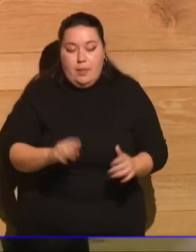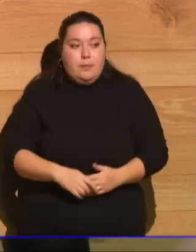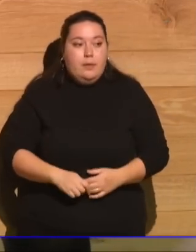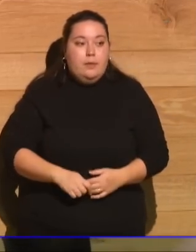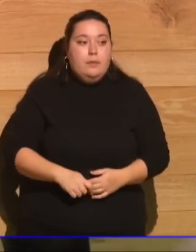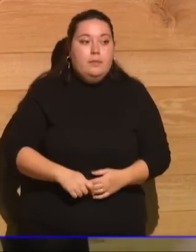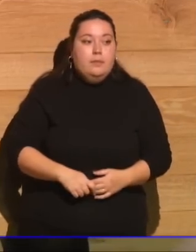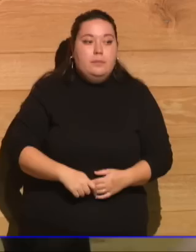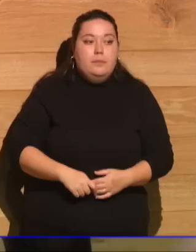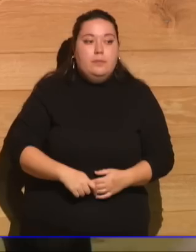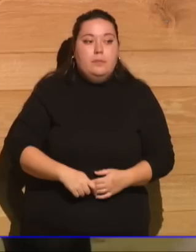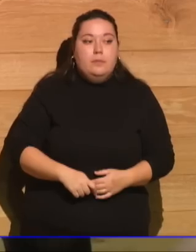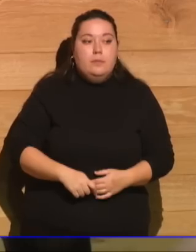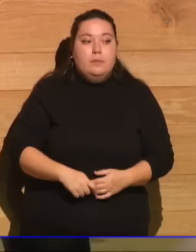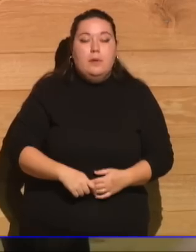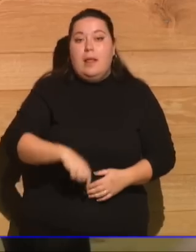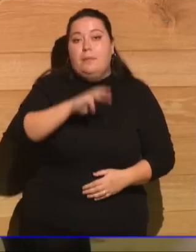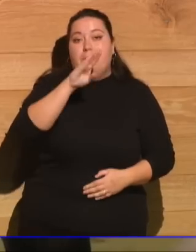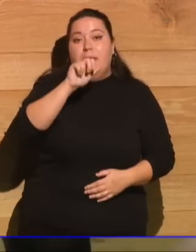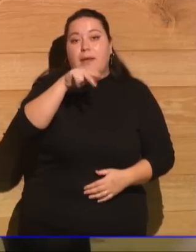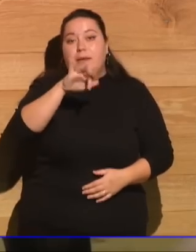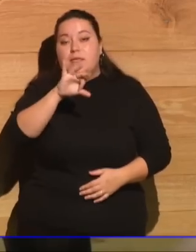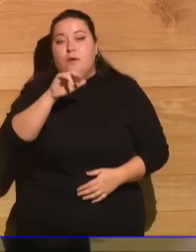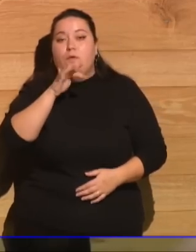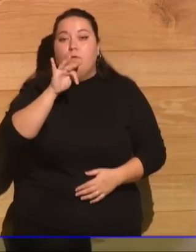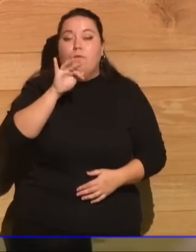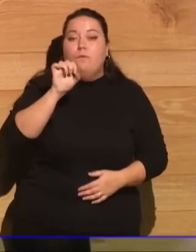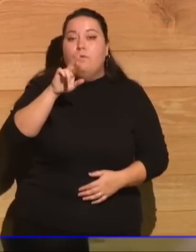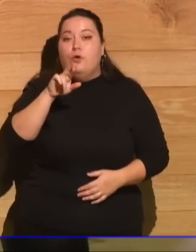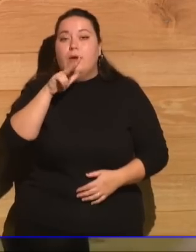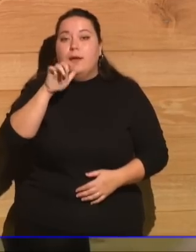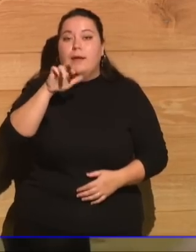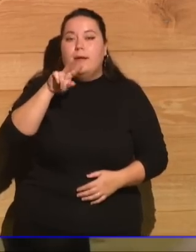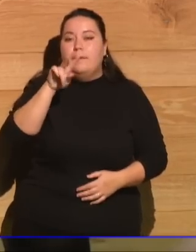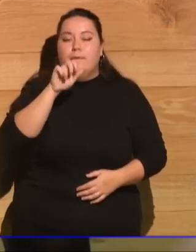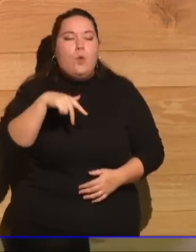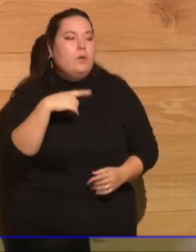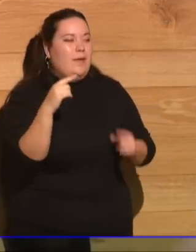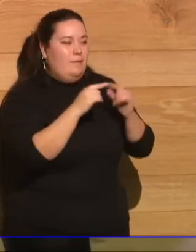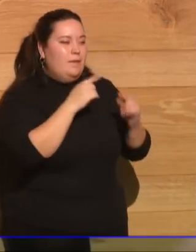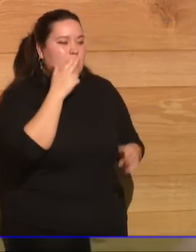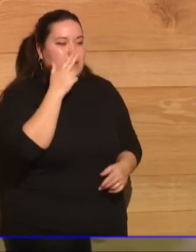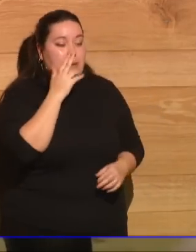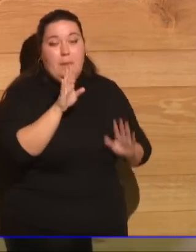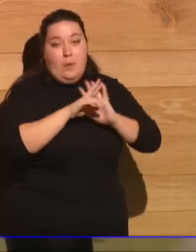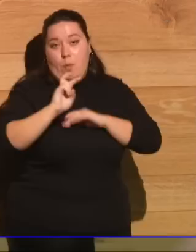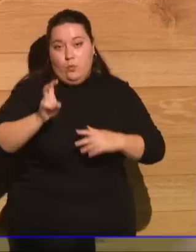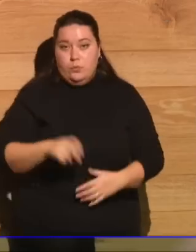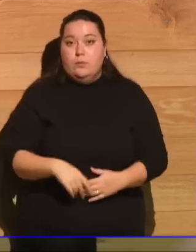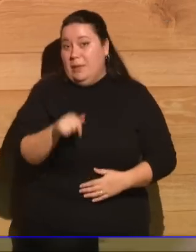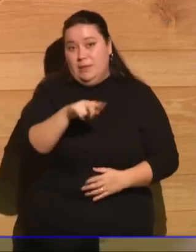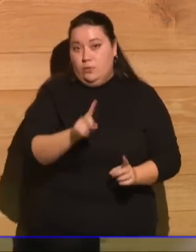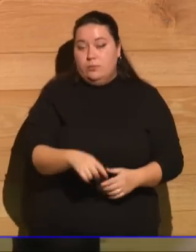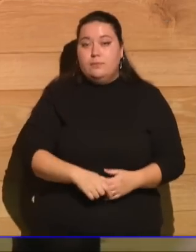Heaven es un musical. La de Herbert Ross. ¿Es un musical? pero Ostras, está en la qué P, está debate mucho más más lejos. interesante para cualquier otro programa. que no sea